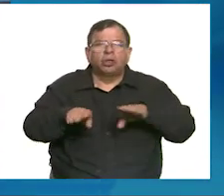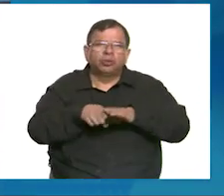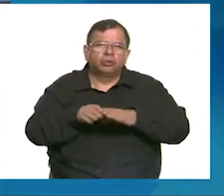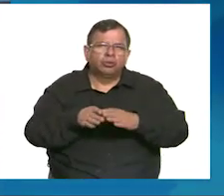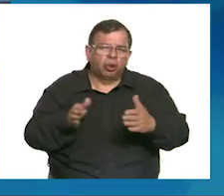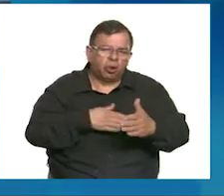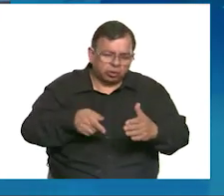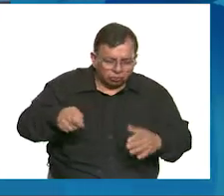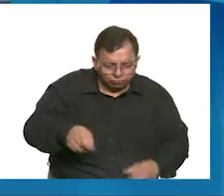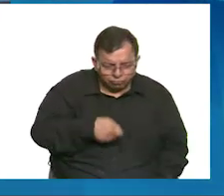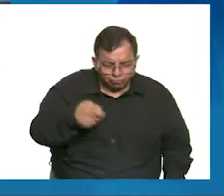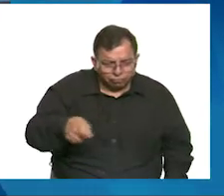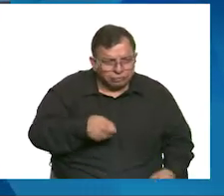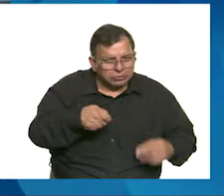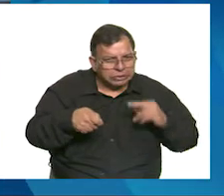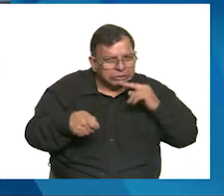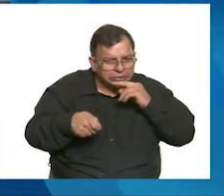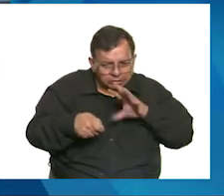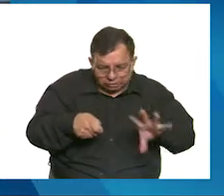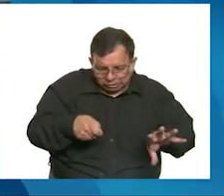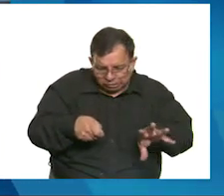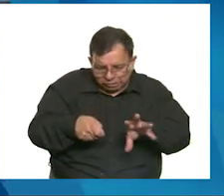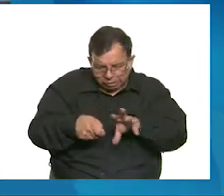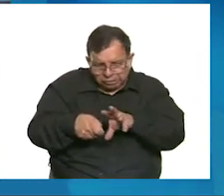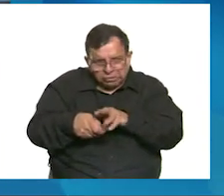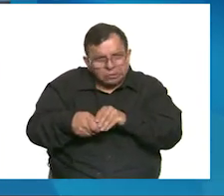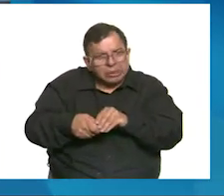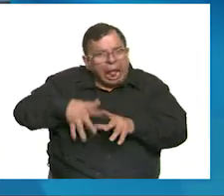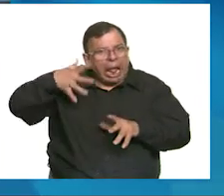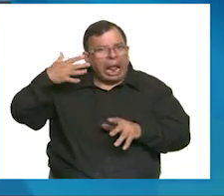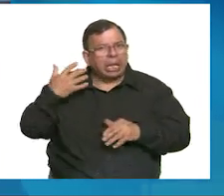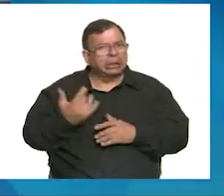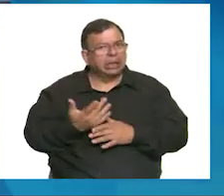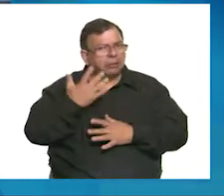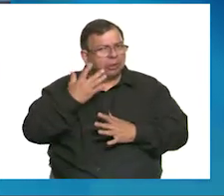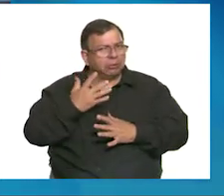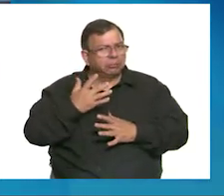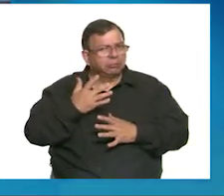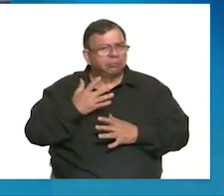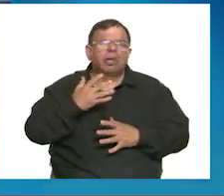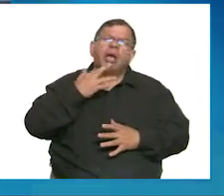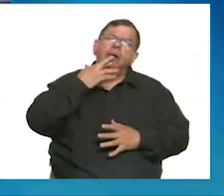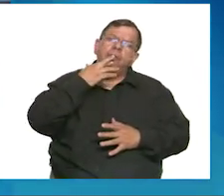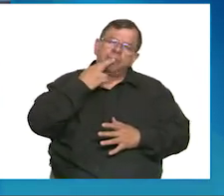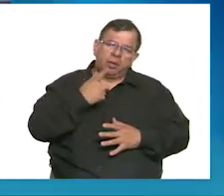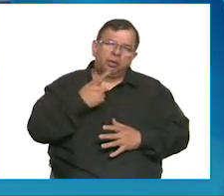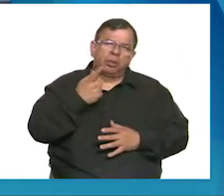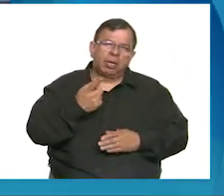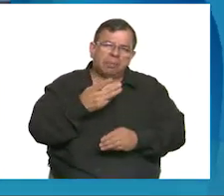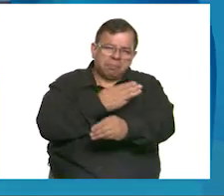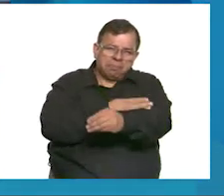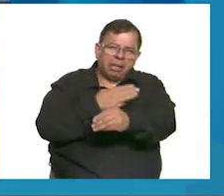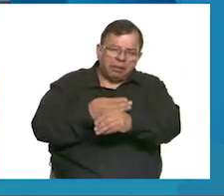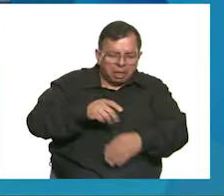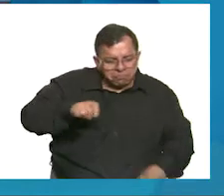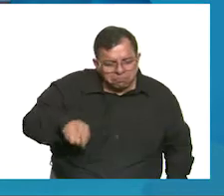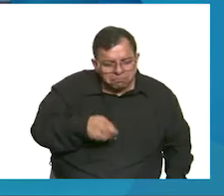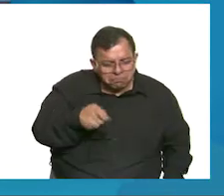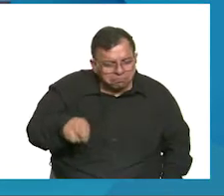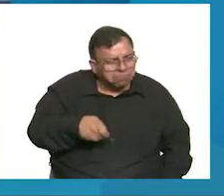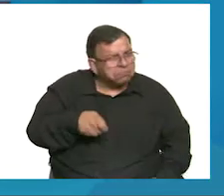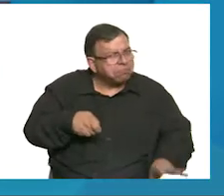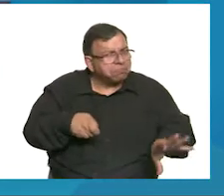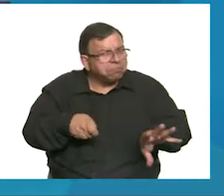se podría calentar mucho, muy rápido y podrías quemarte. ¿Qué sería mejor? Utilizar una palita de madera. La